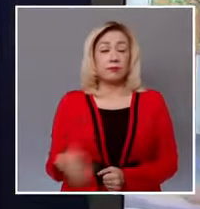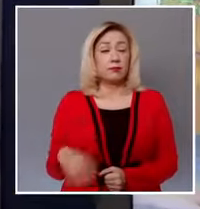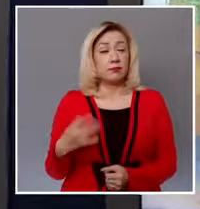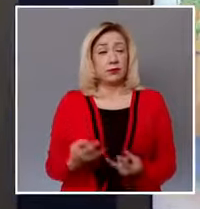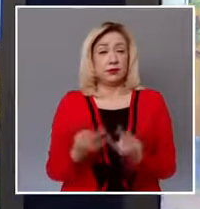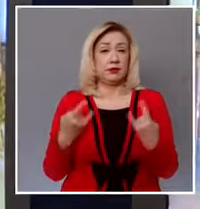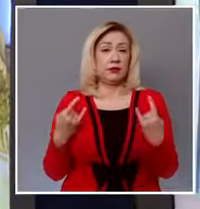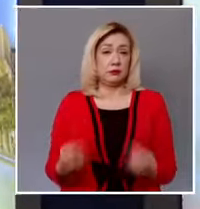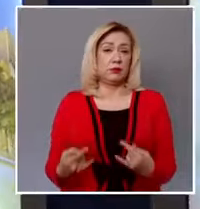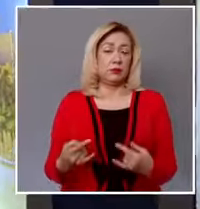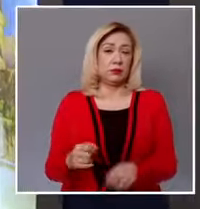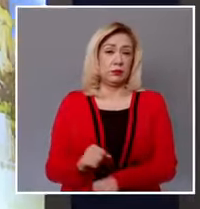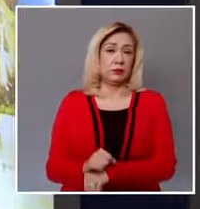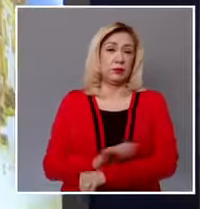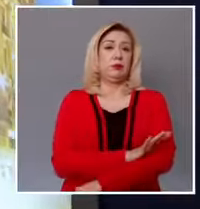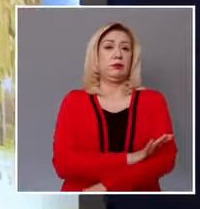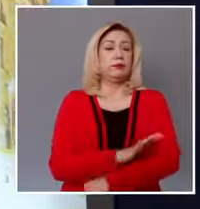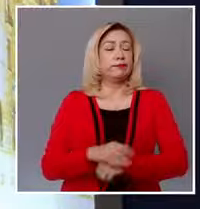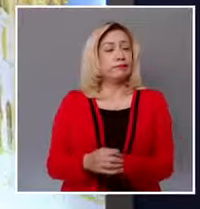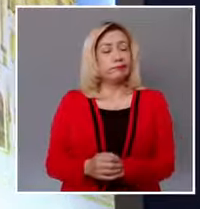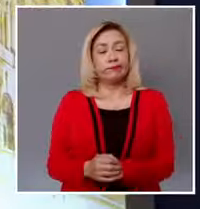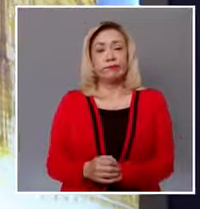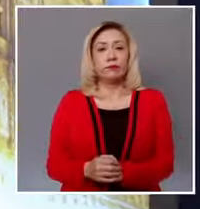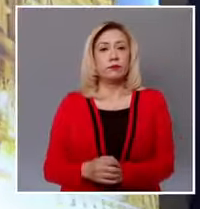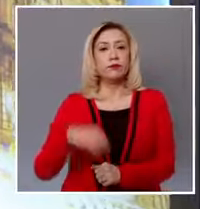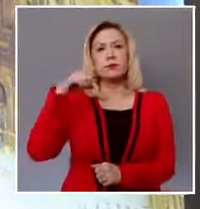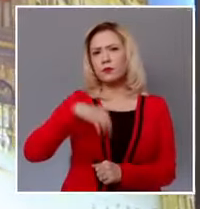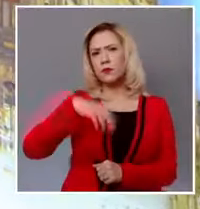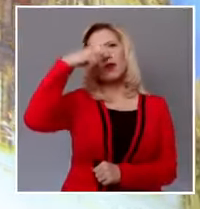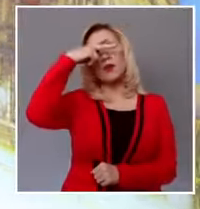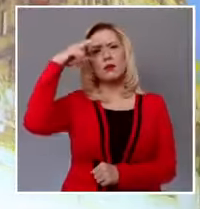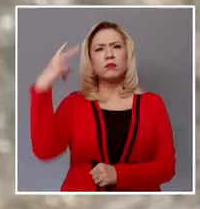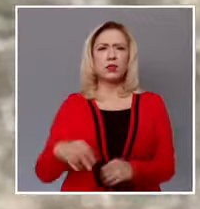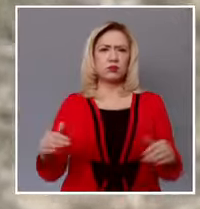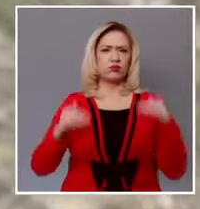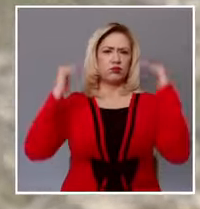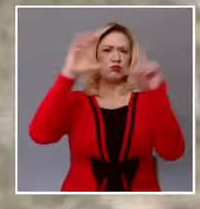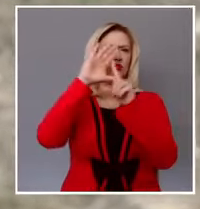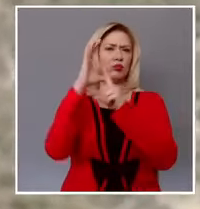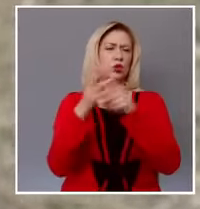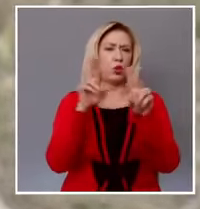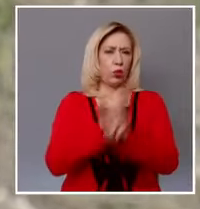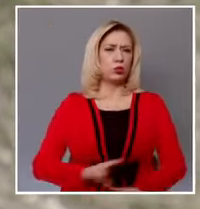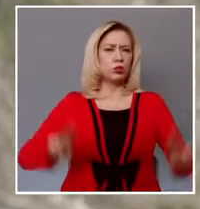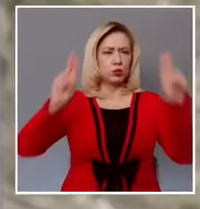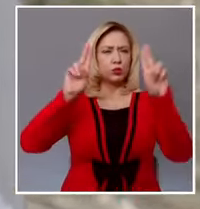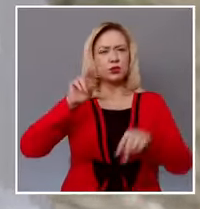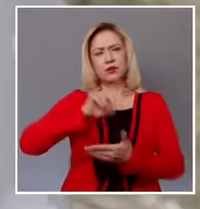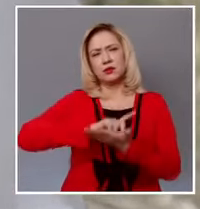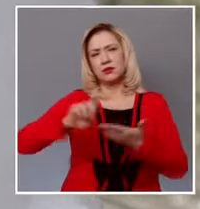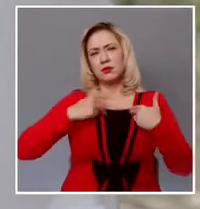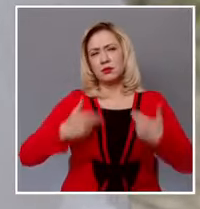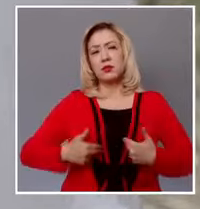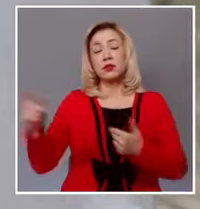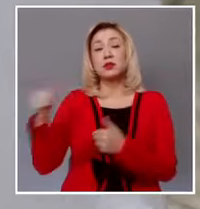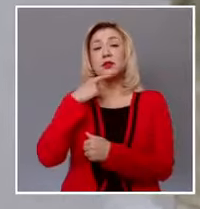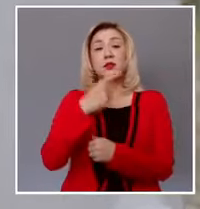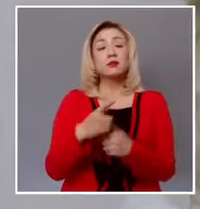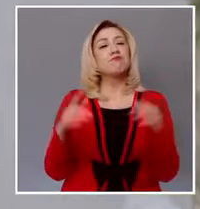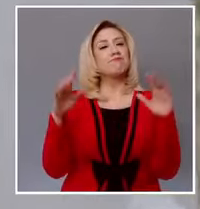más temas, la Oficina en México del Alto Comisionado de las Naciones Unidas para los Derechos Humanos celebró la liberación de Verónica